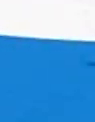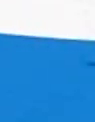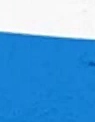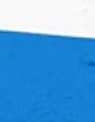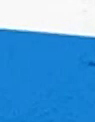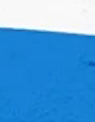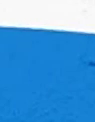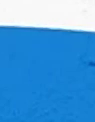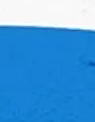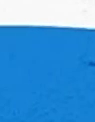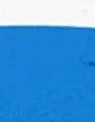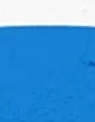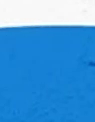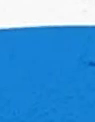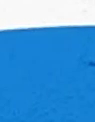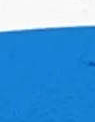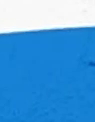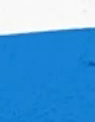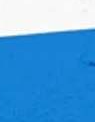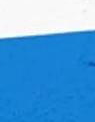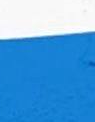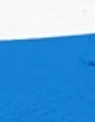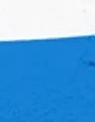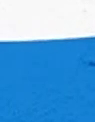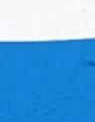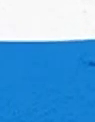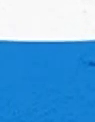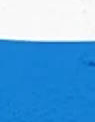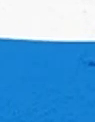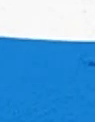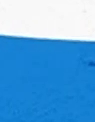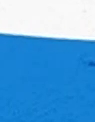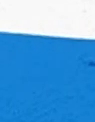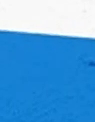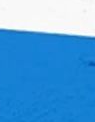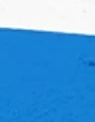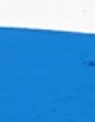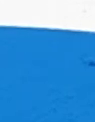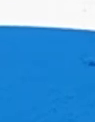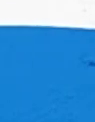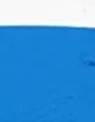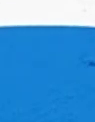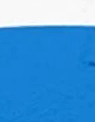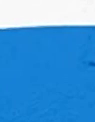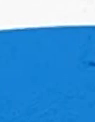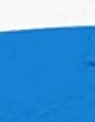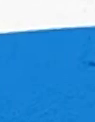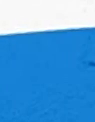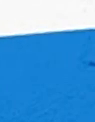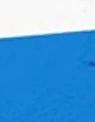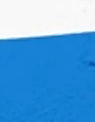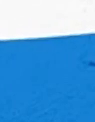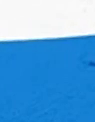Juega creyendo que será posible. Esto fue el sorteo Loto.